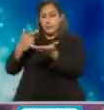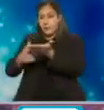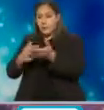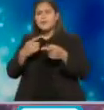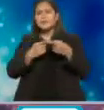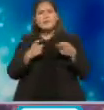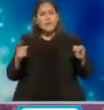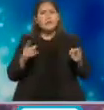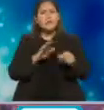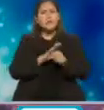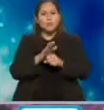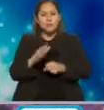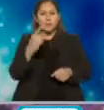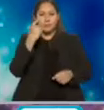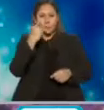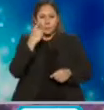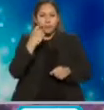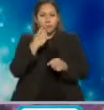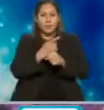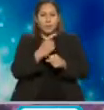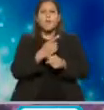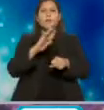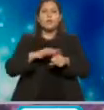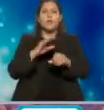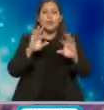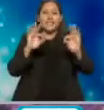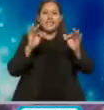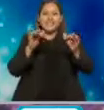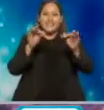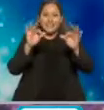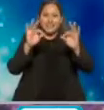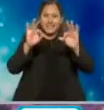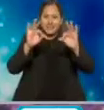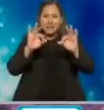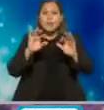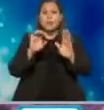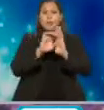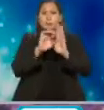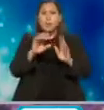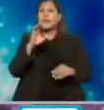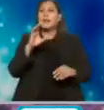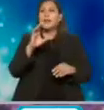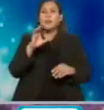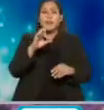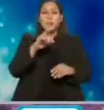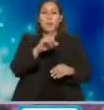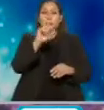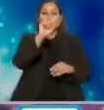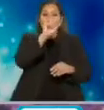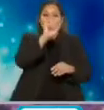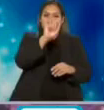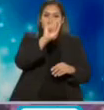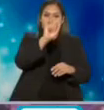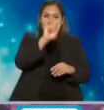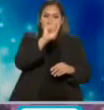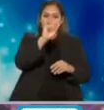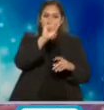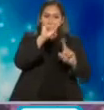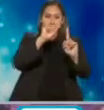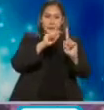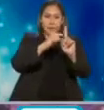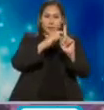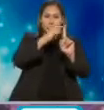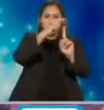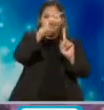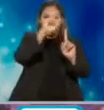Primeramente, por la consistencia, es decir, si nosotros tenemos a temperatura ambiente o se define como a 20 grados centígrados